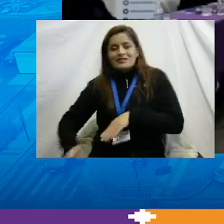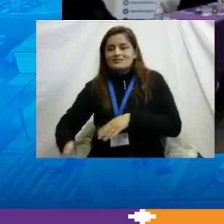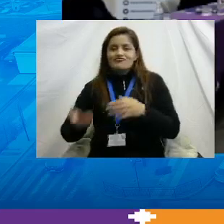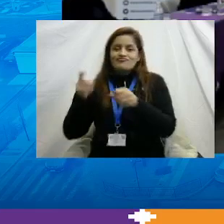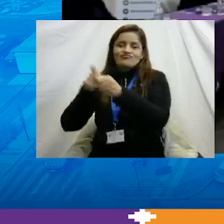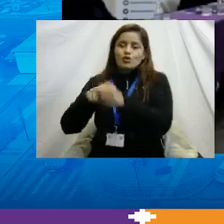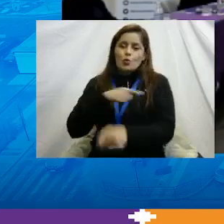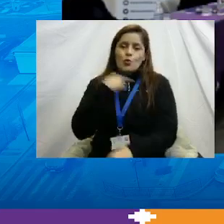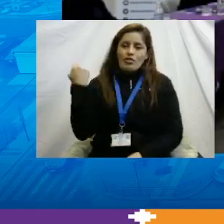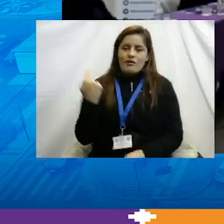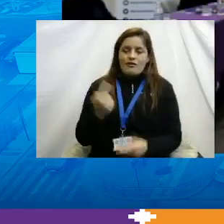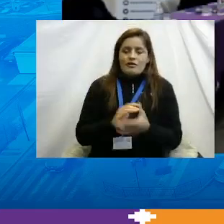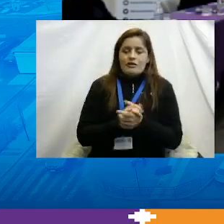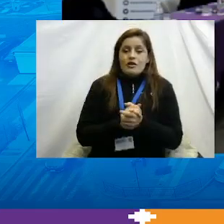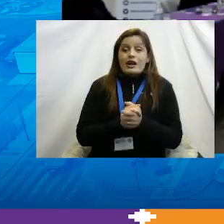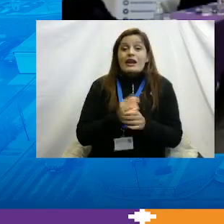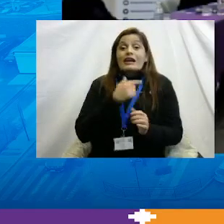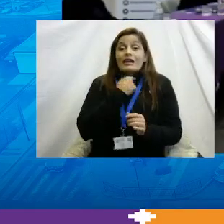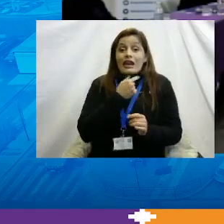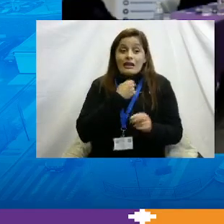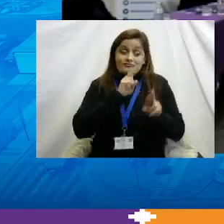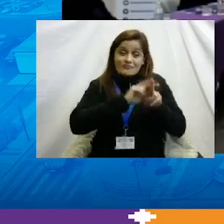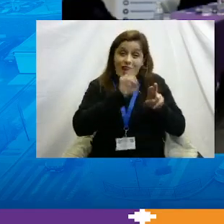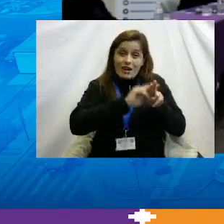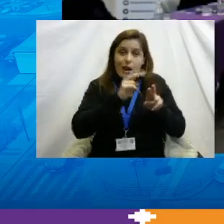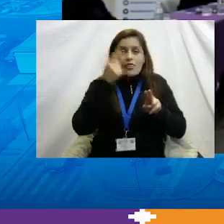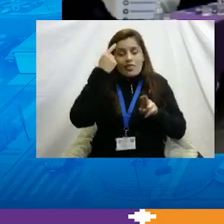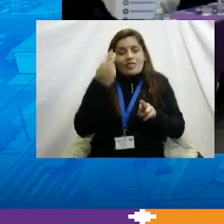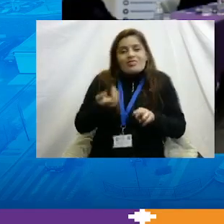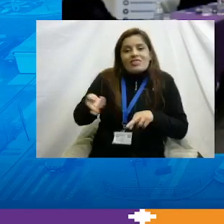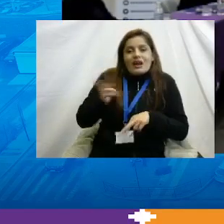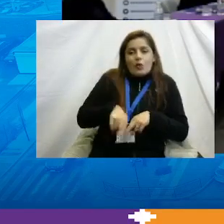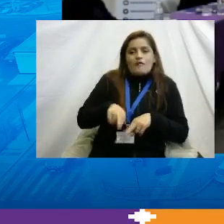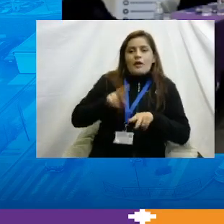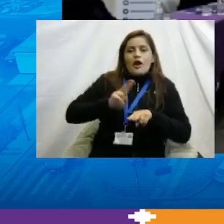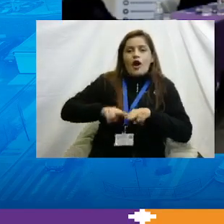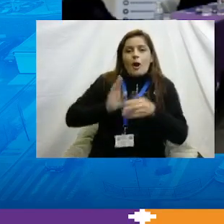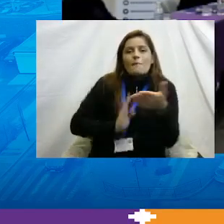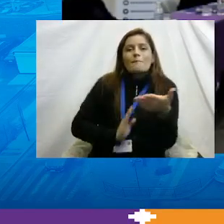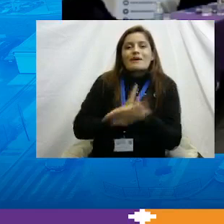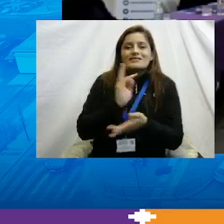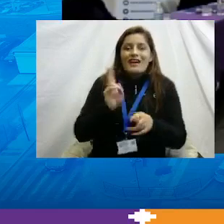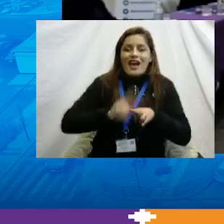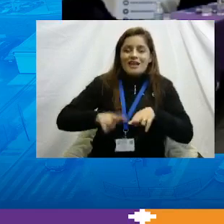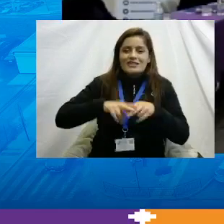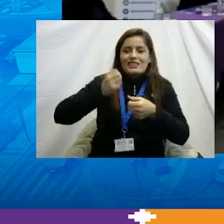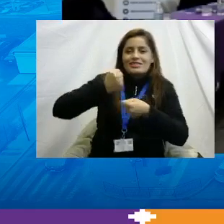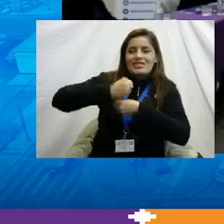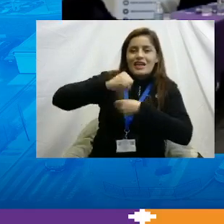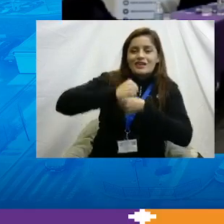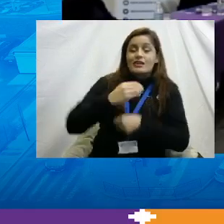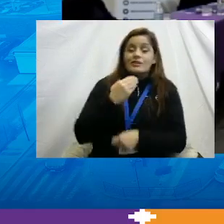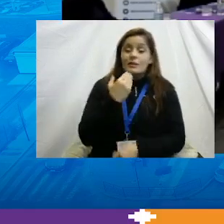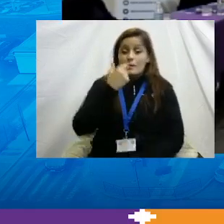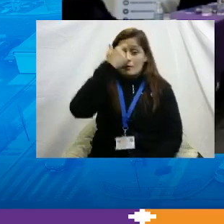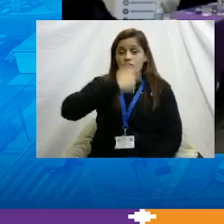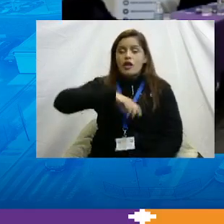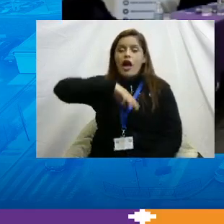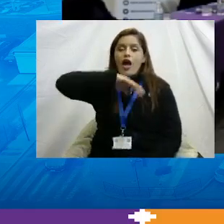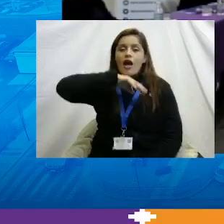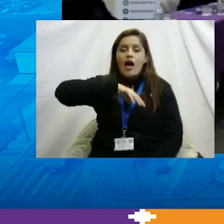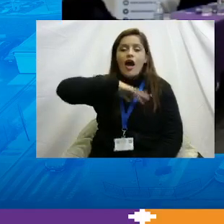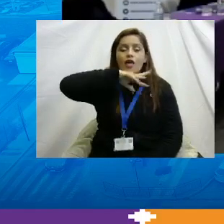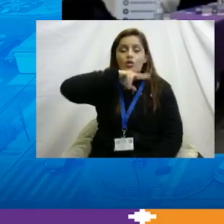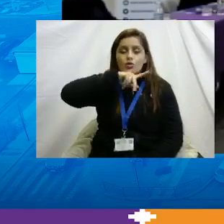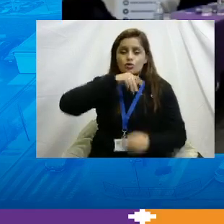poder retomar los talleres con adultos mayores y niños de la zona. Como tercer punto, el señor Lautaro